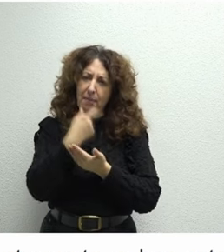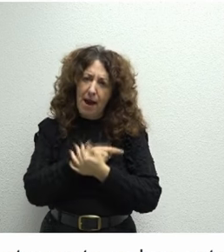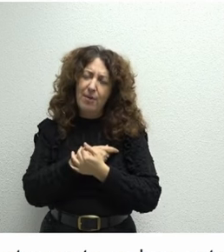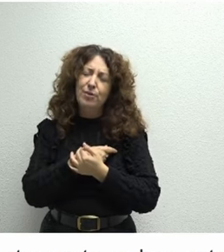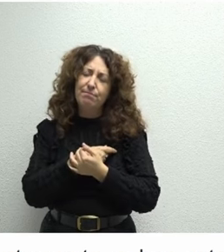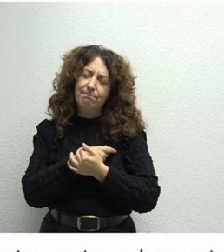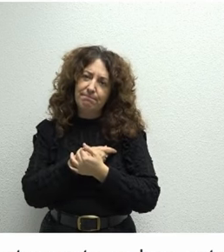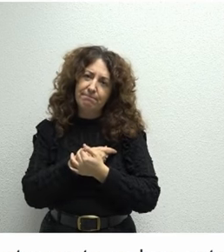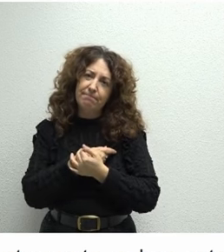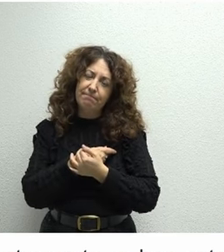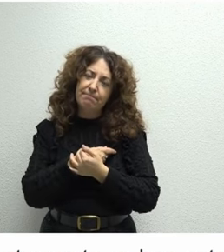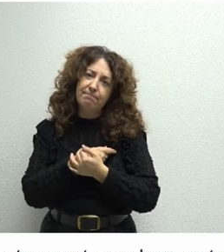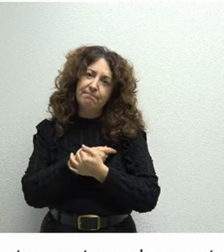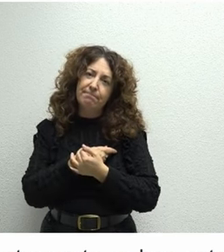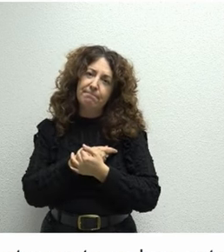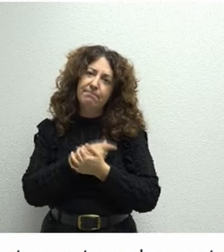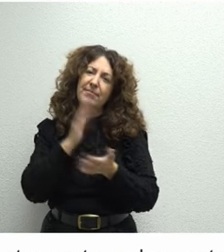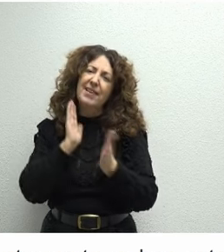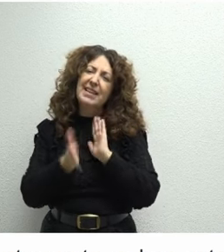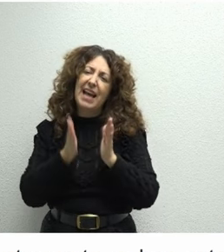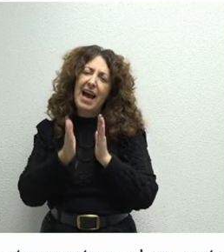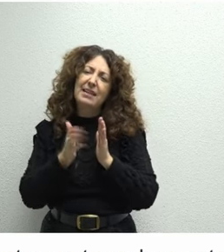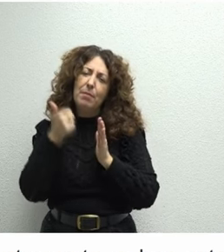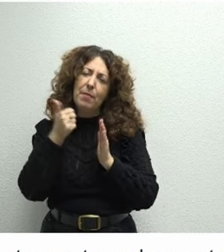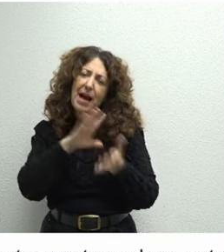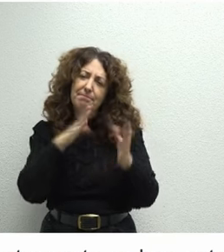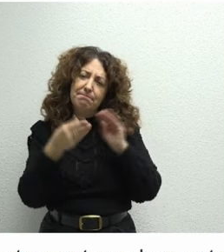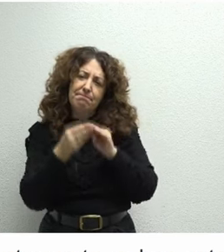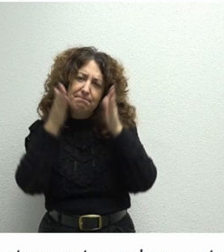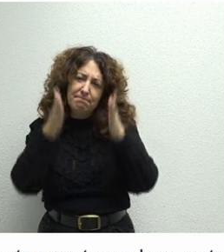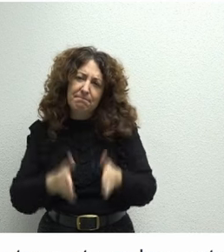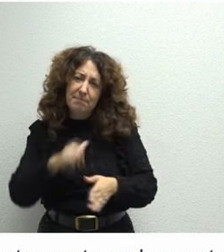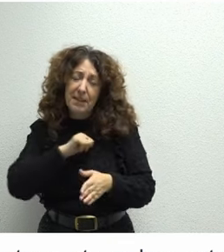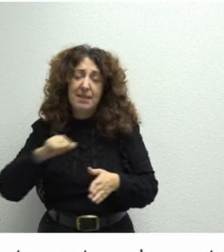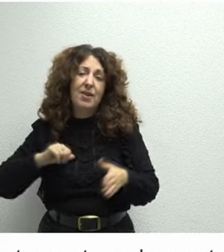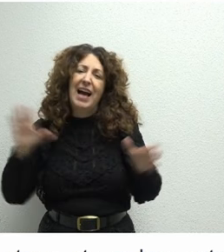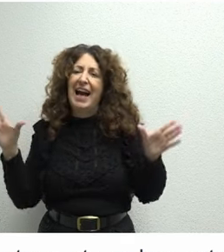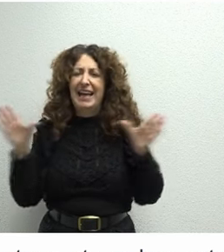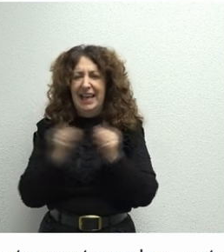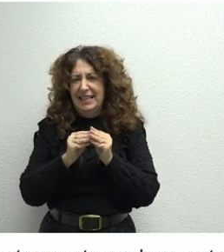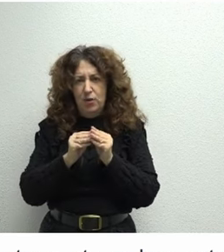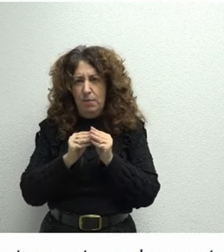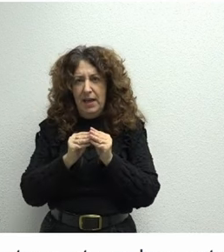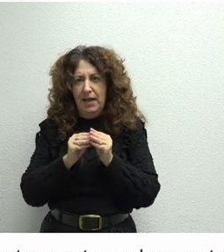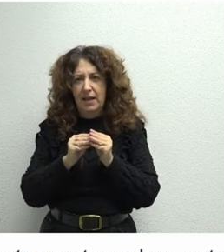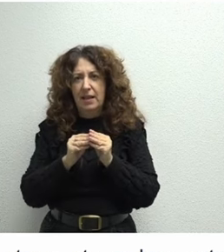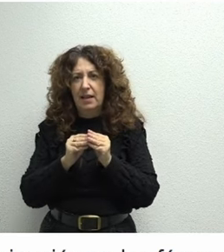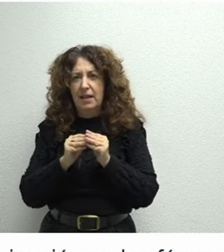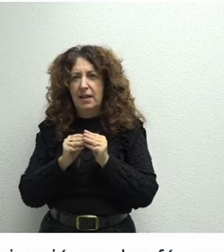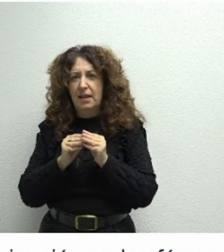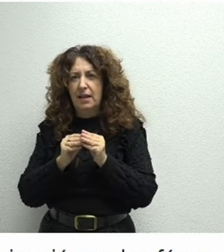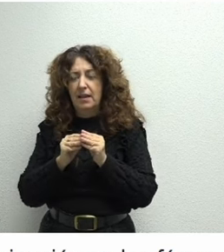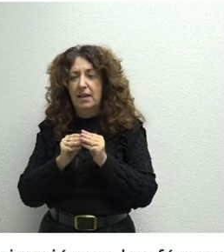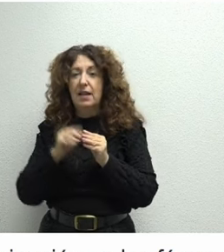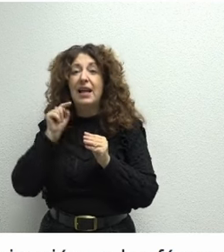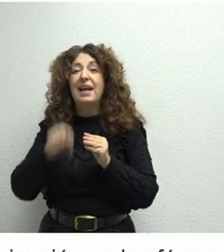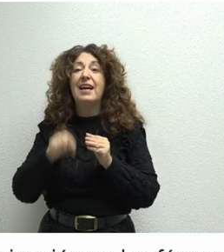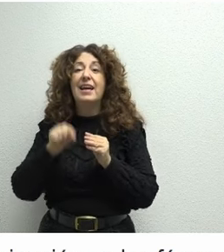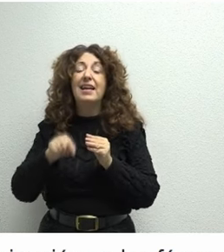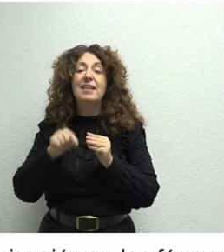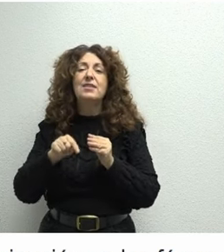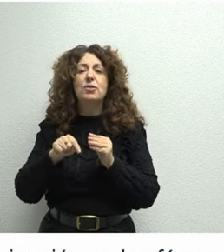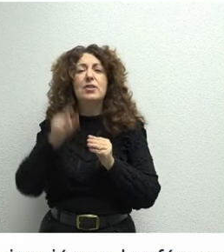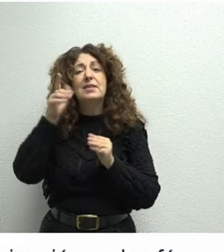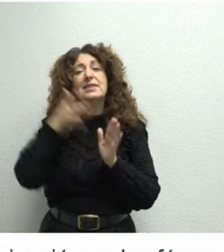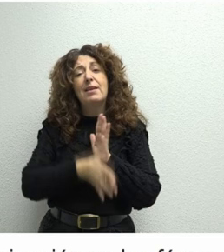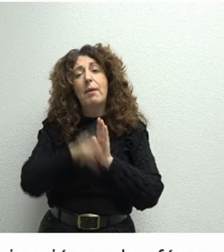decir Mejor un tratamiento mucho más ajustado en fin que para resumir que no me quiero enrollar mucho esto se ha trasladado en cambios